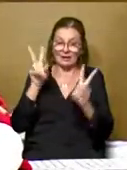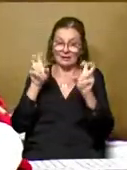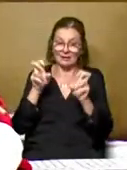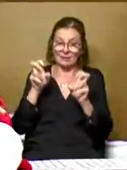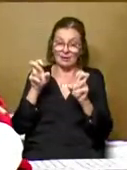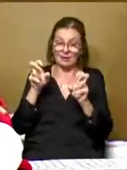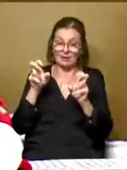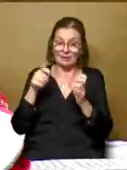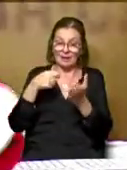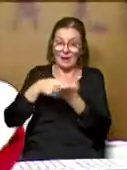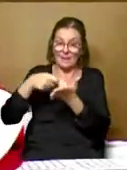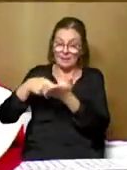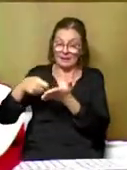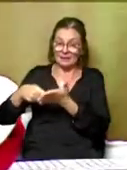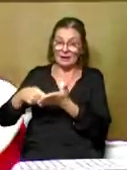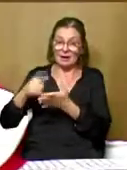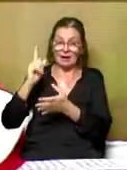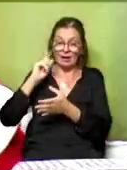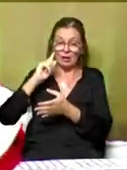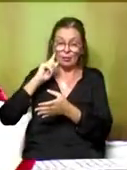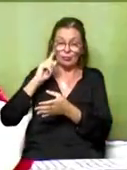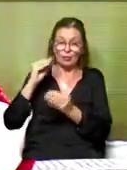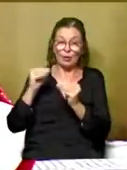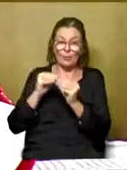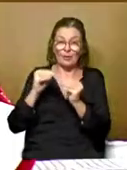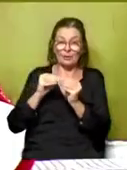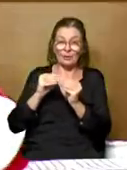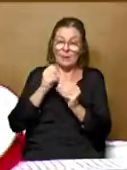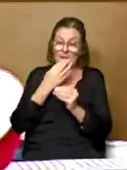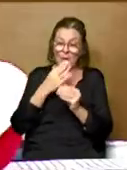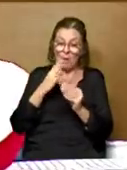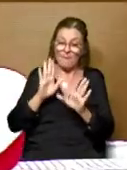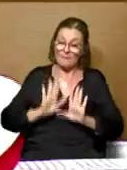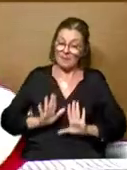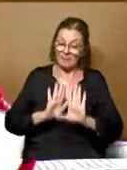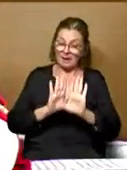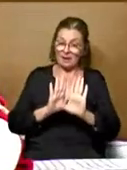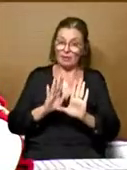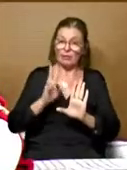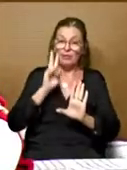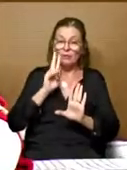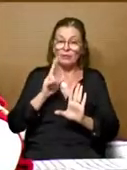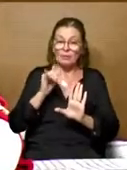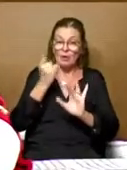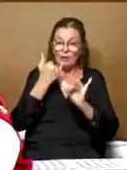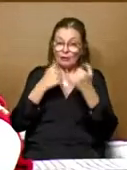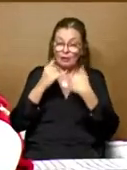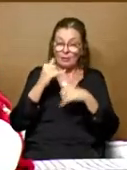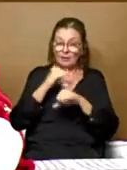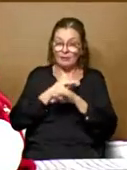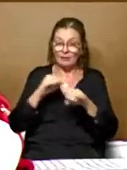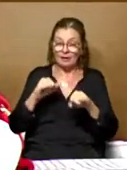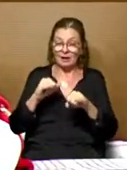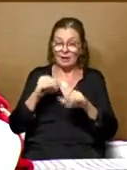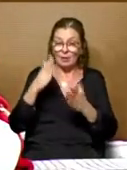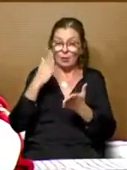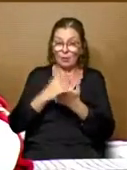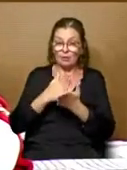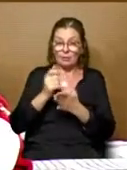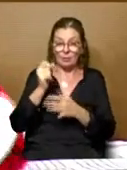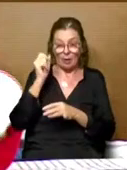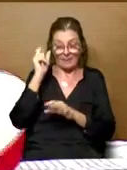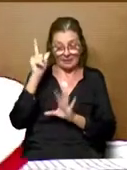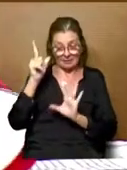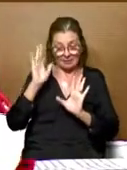de la carga impositiva, escucho a los compañeros que mejor formación tienen, y cuando veamos el informe final del último, estaré